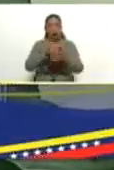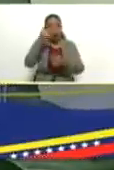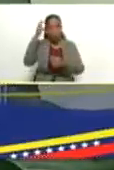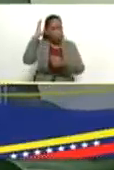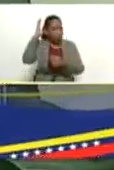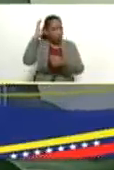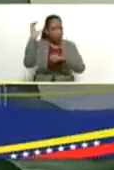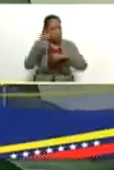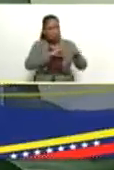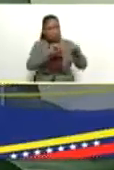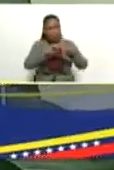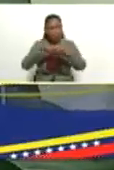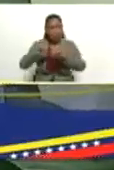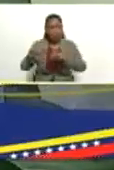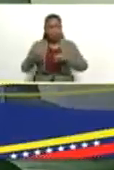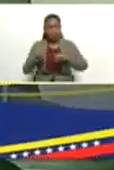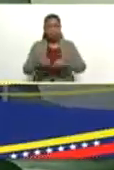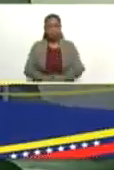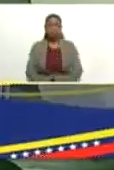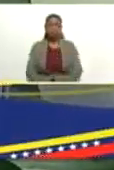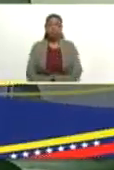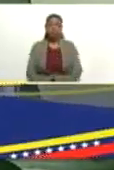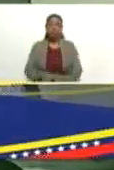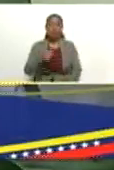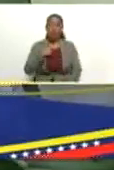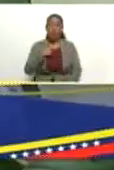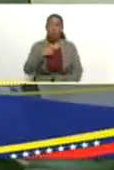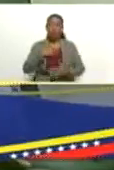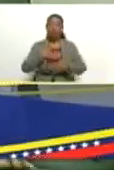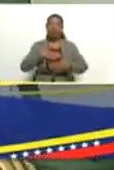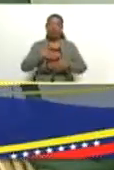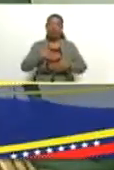se moviliza. ¿Ah? Yo disfruto mucho